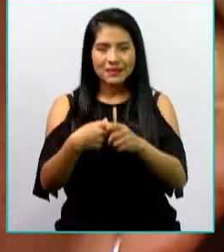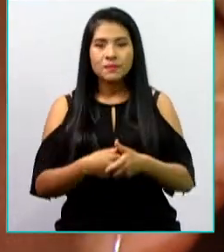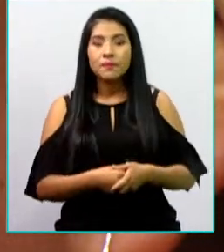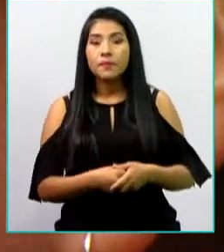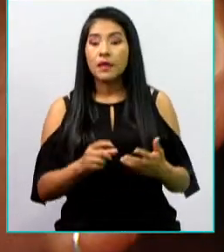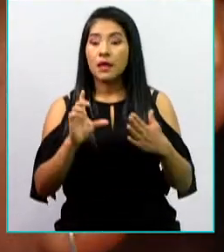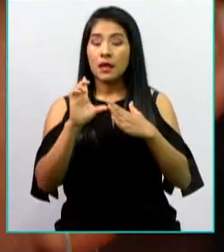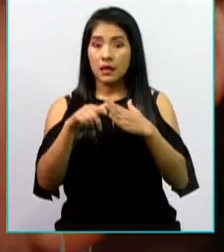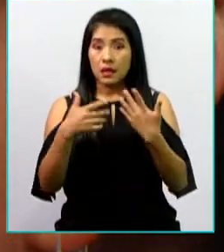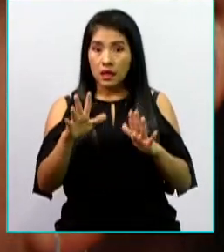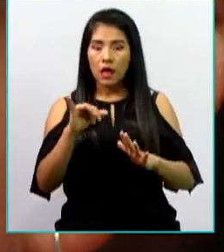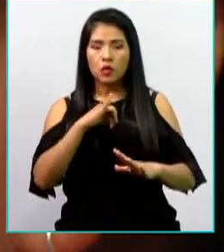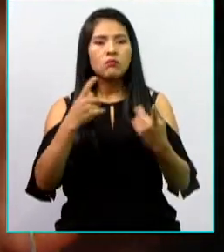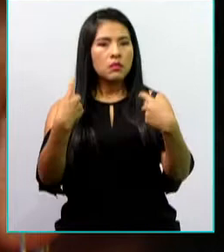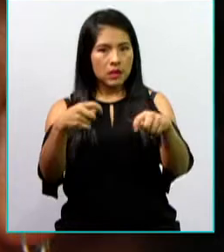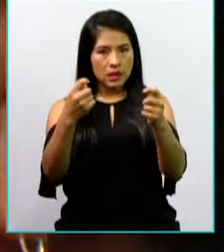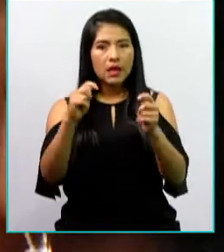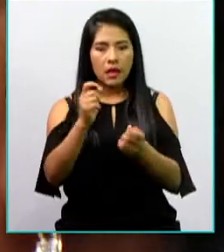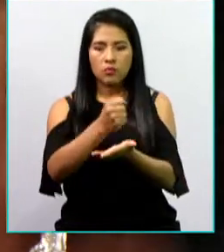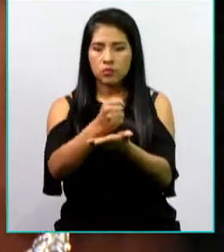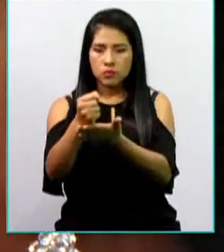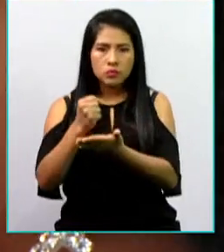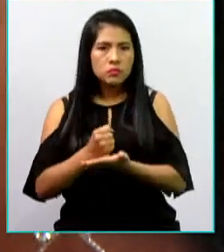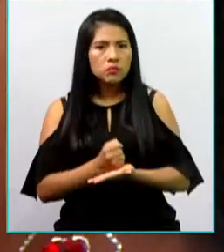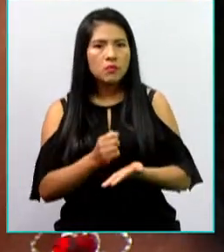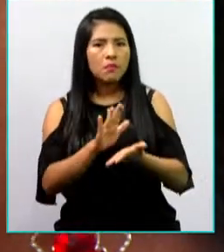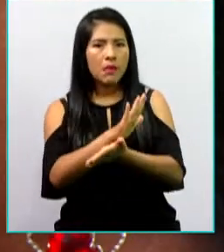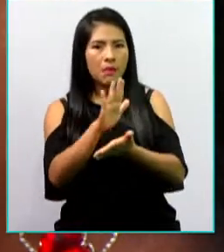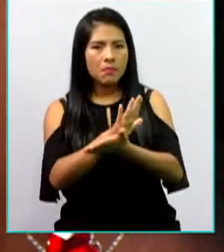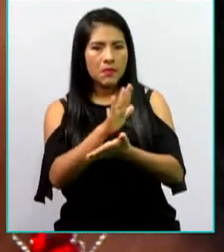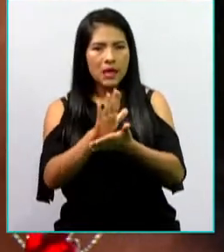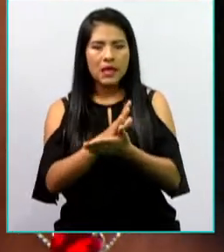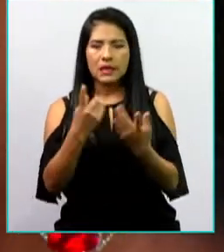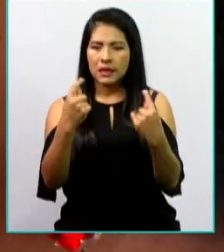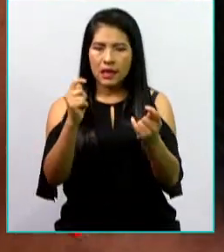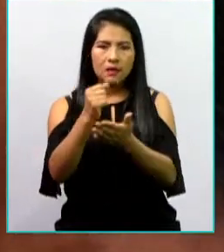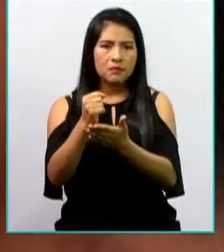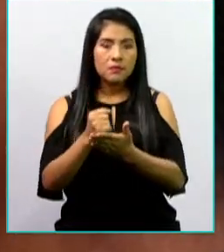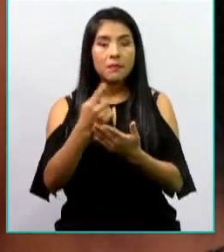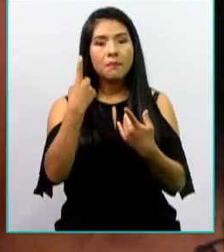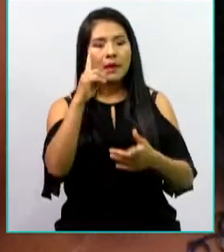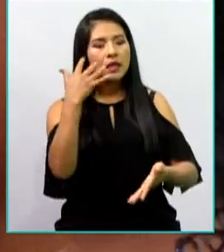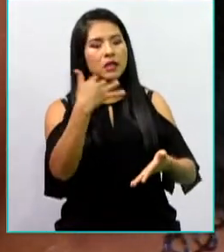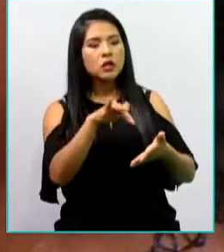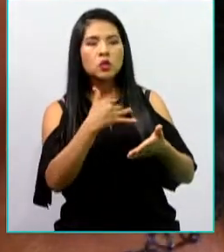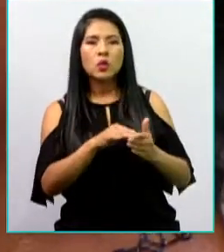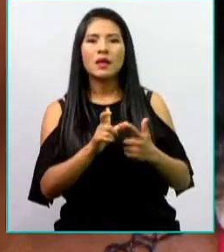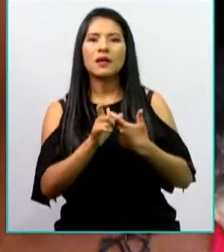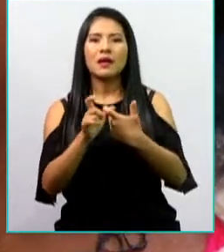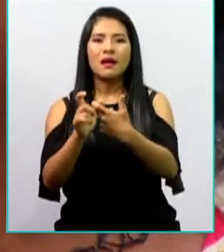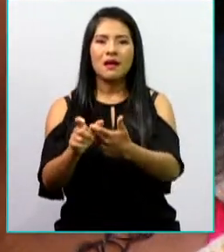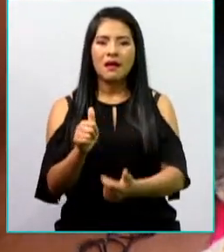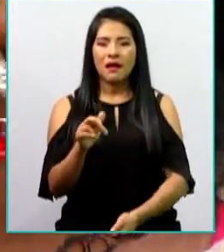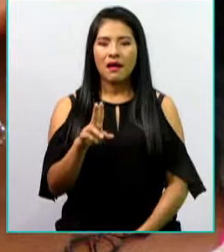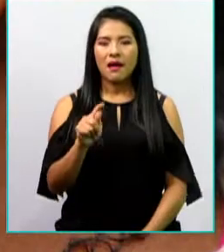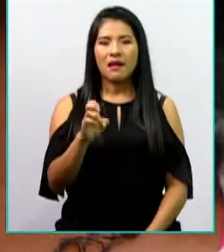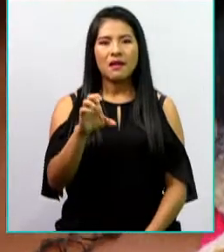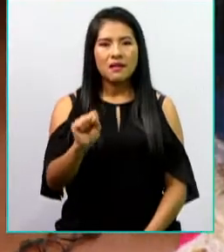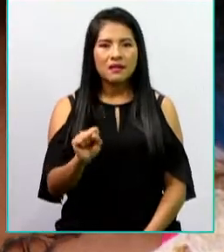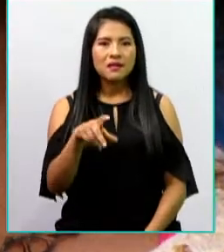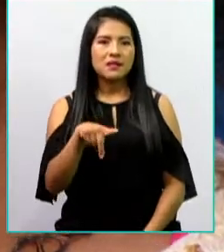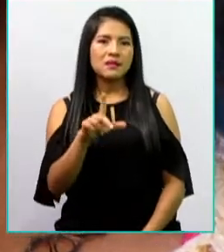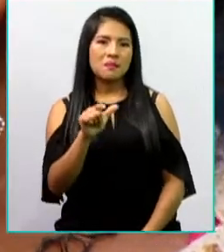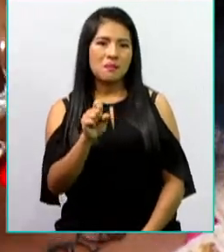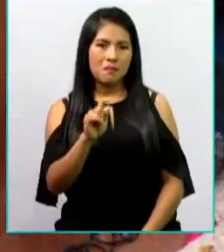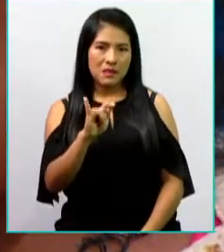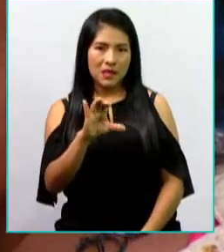Hice unos trámites para entrar a la universidad, porque estudiar la carrera de artes plásticas era un sueño para